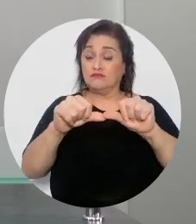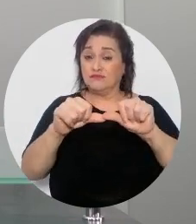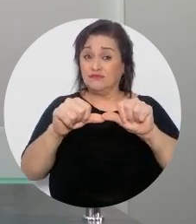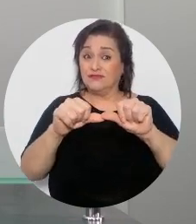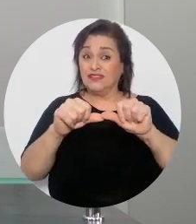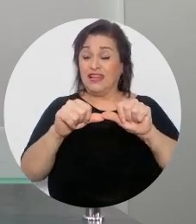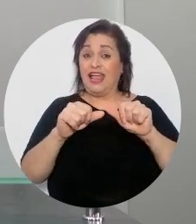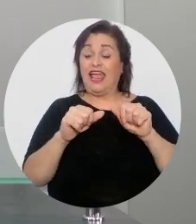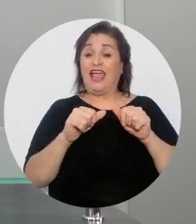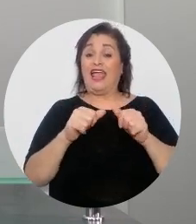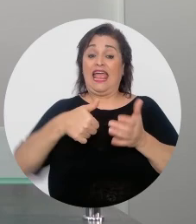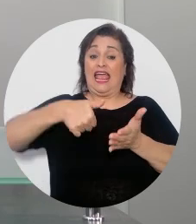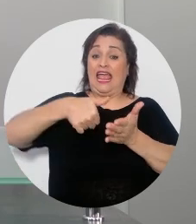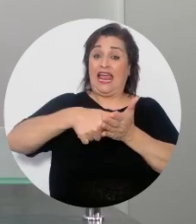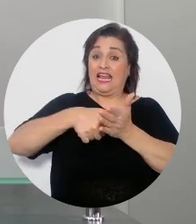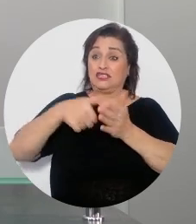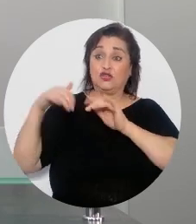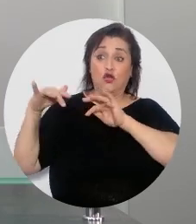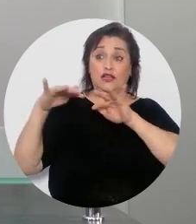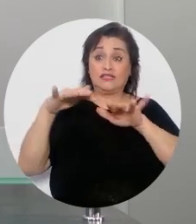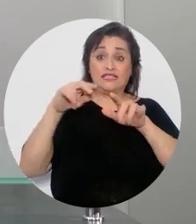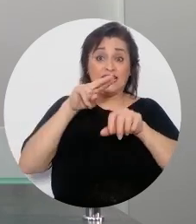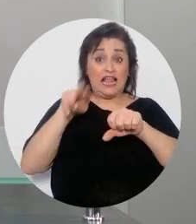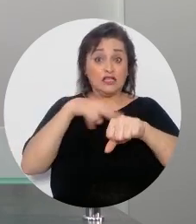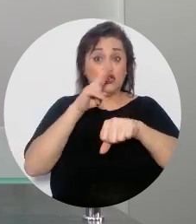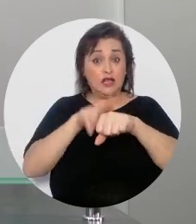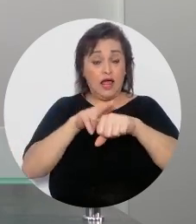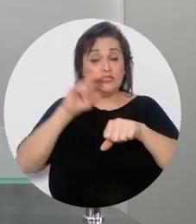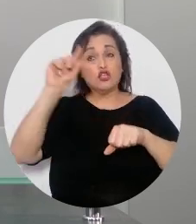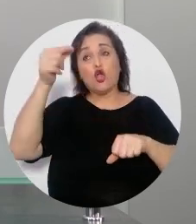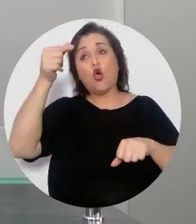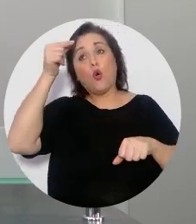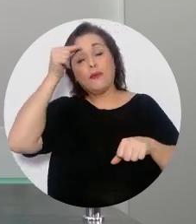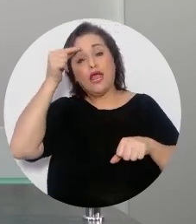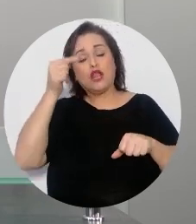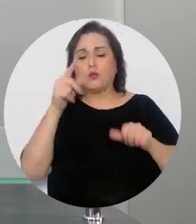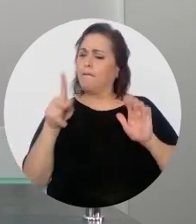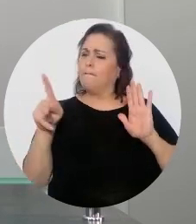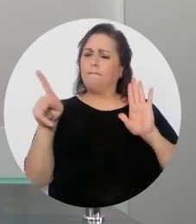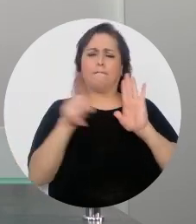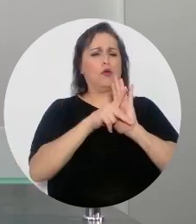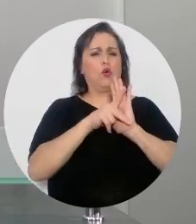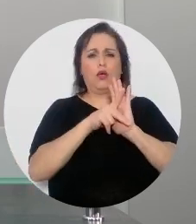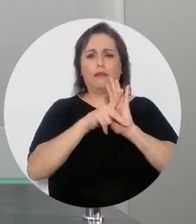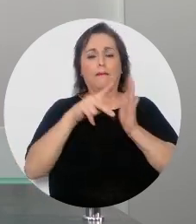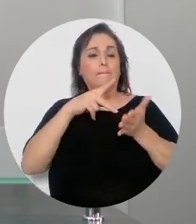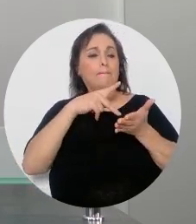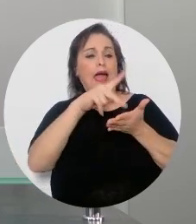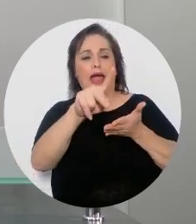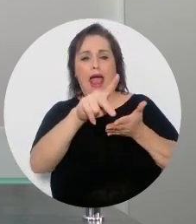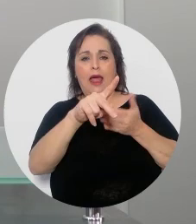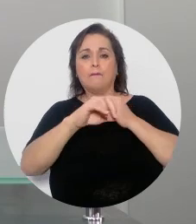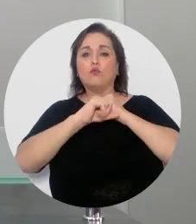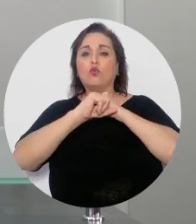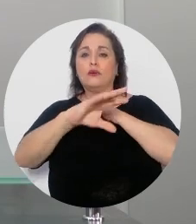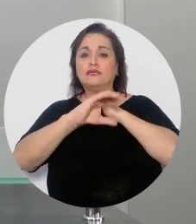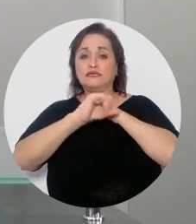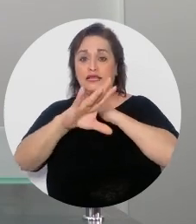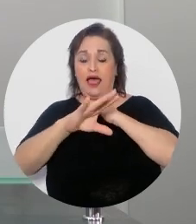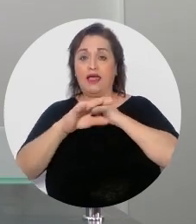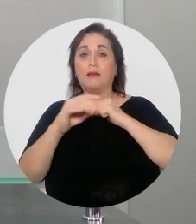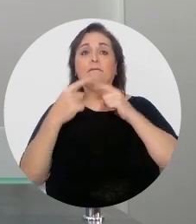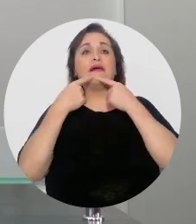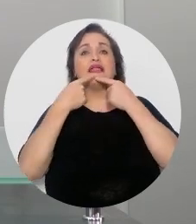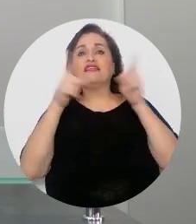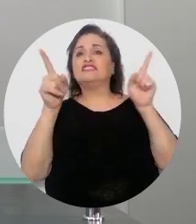Finalmente, durante los comicios nacionales o durante las elecciones nacionales, el gobierno tiene prohibido pagar